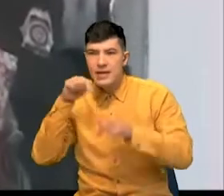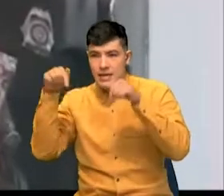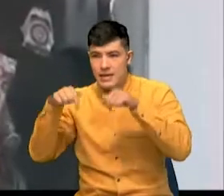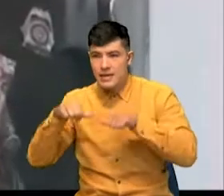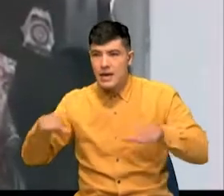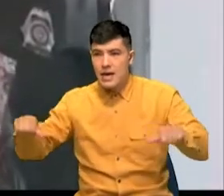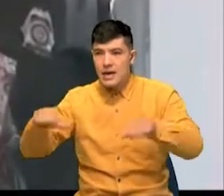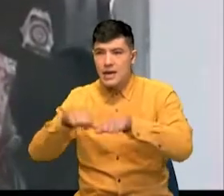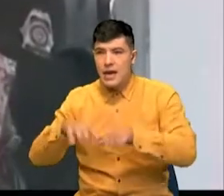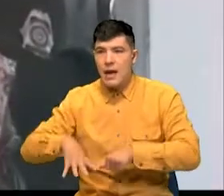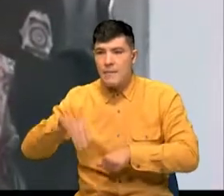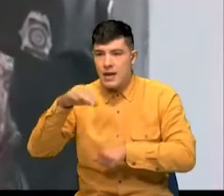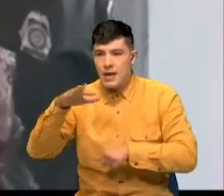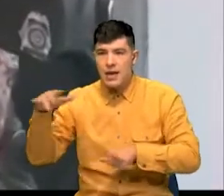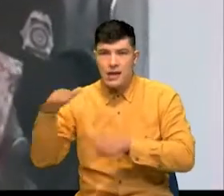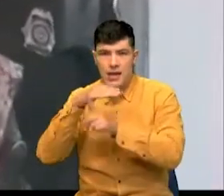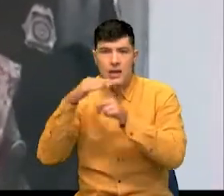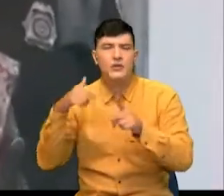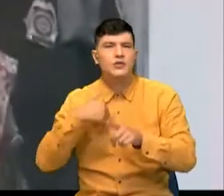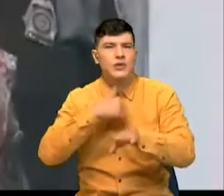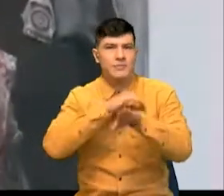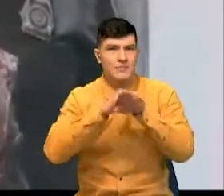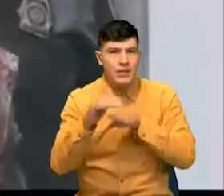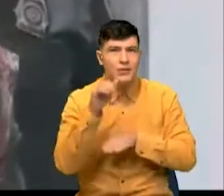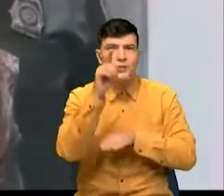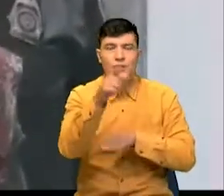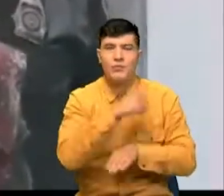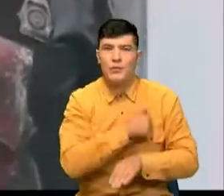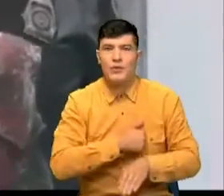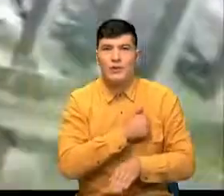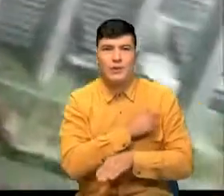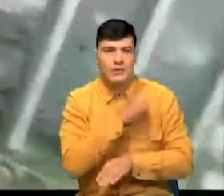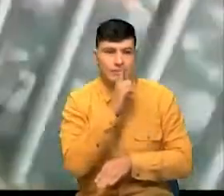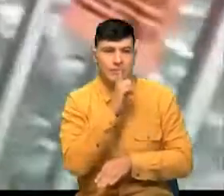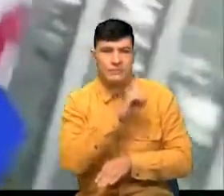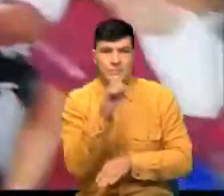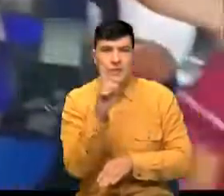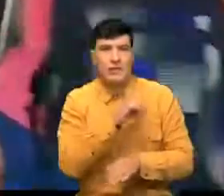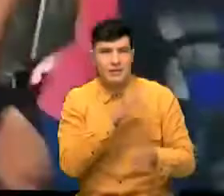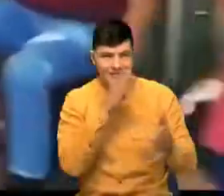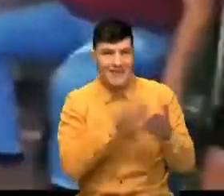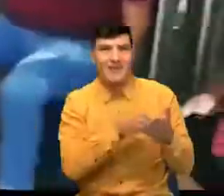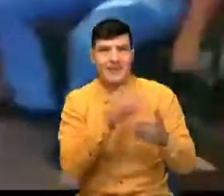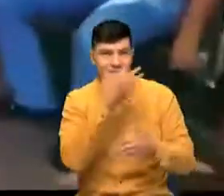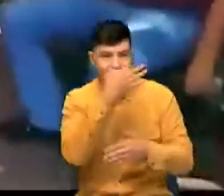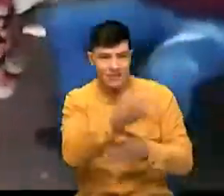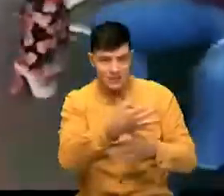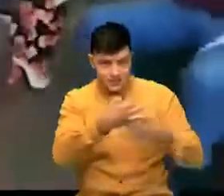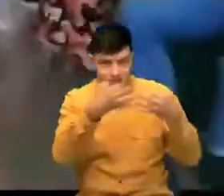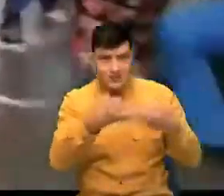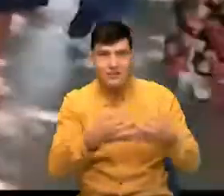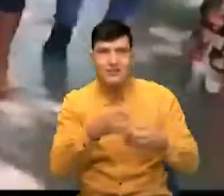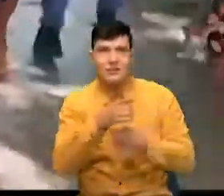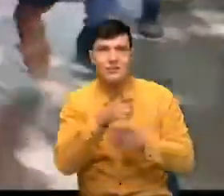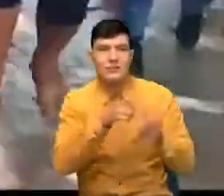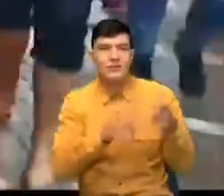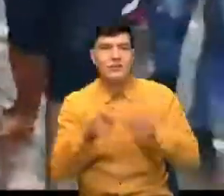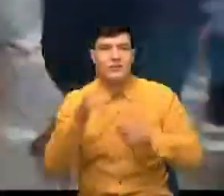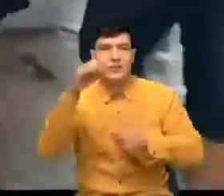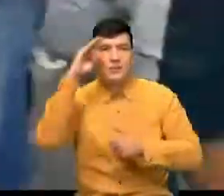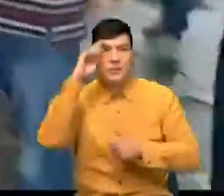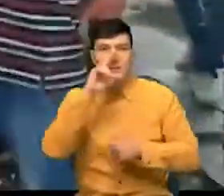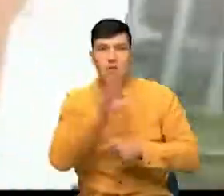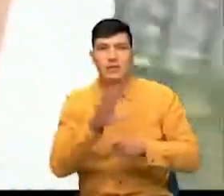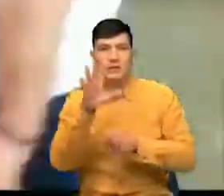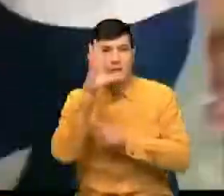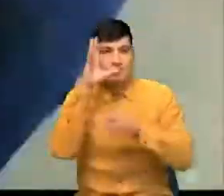Yo invito a los ciudadanos que sigan aportando, que sigan colaborando, dando informaciones. Los capturados serían los responsables de los